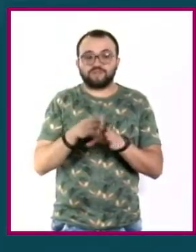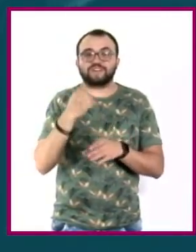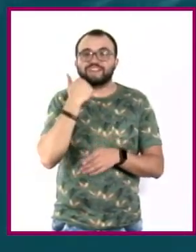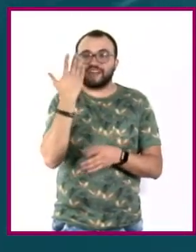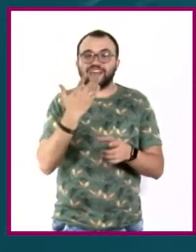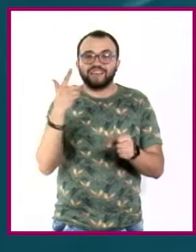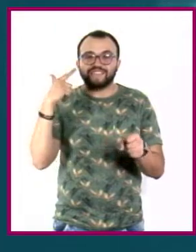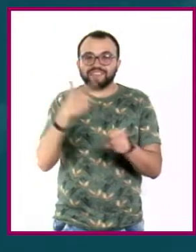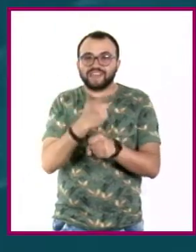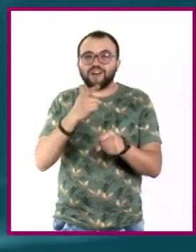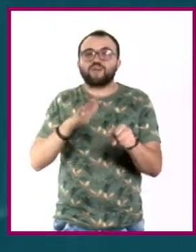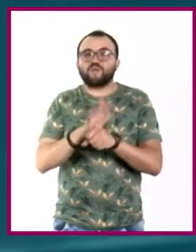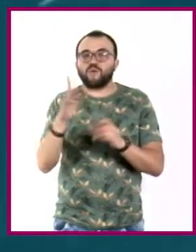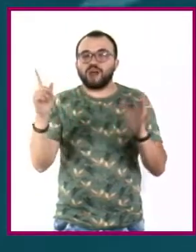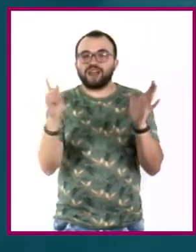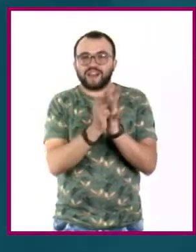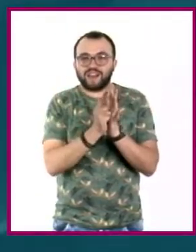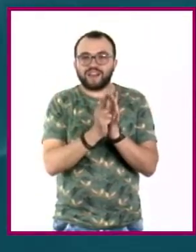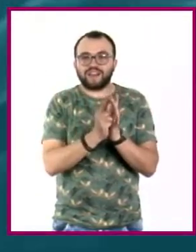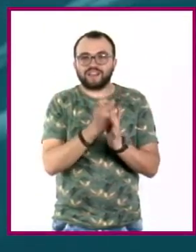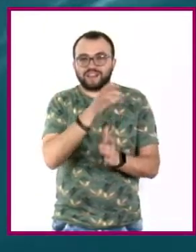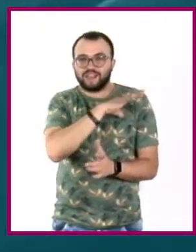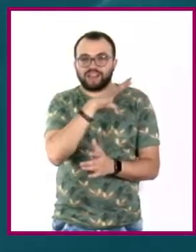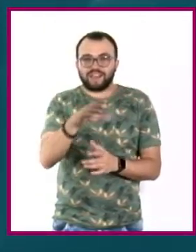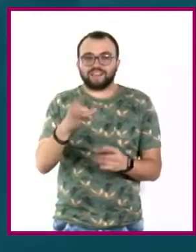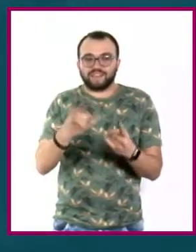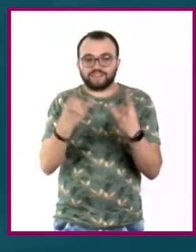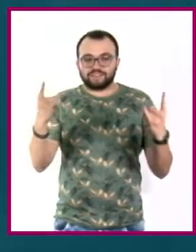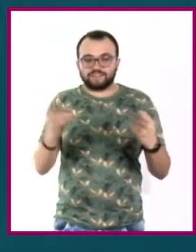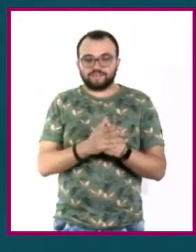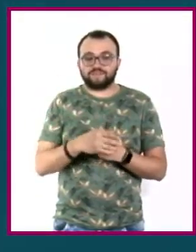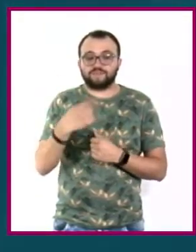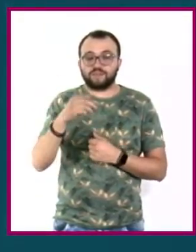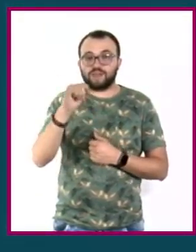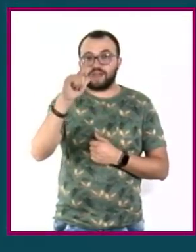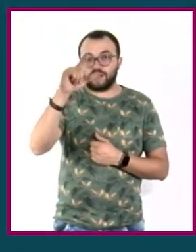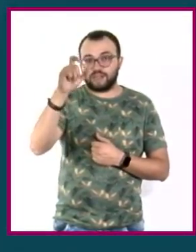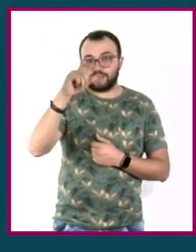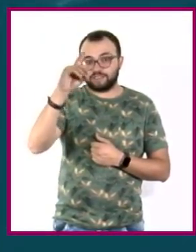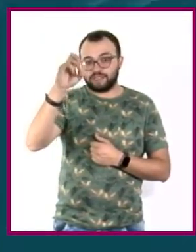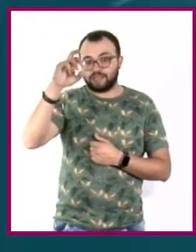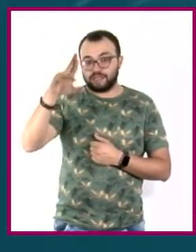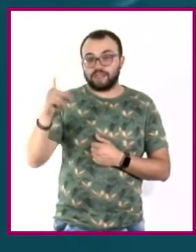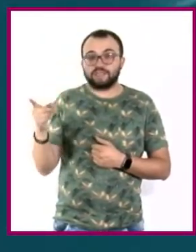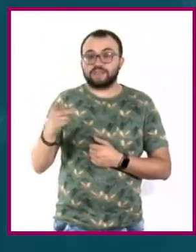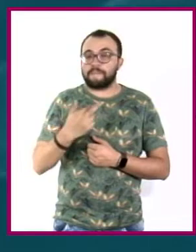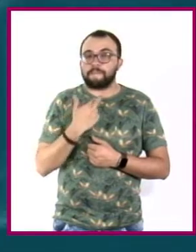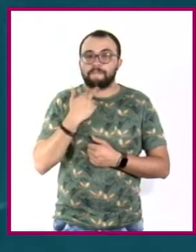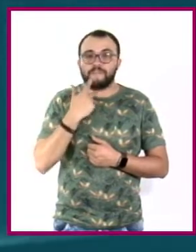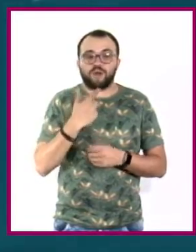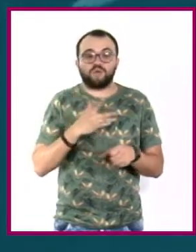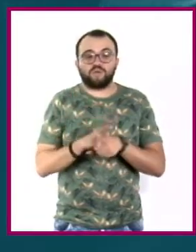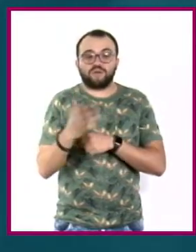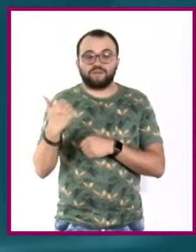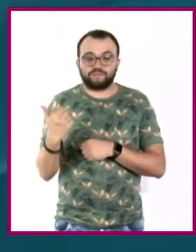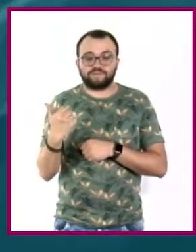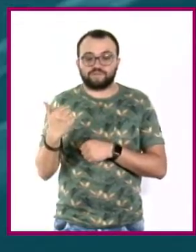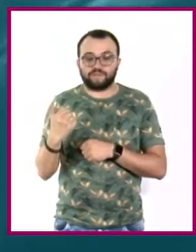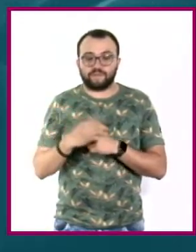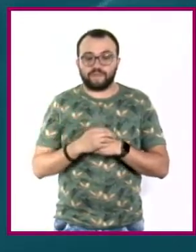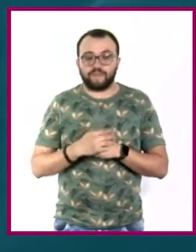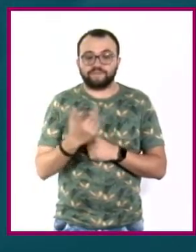identificar las leyes generales de la historia. Alexandre Deulefoux es uno de los mejores ejemplos de ello. Se trató